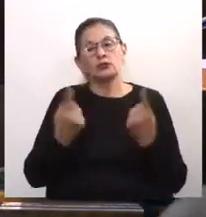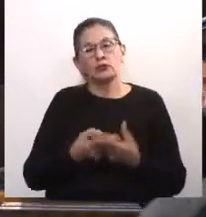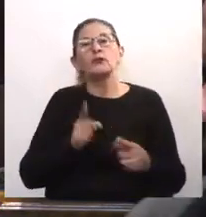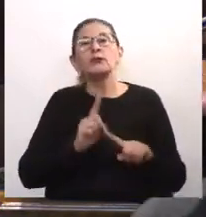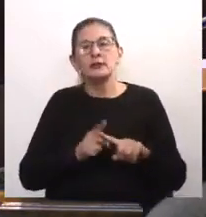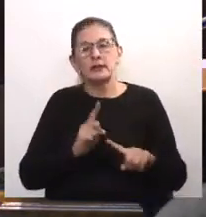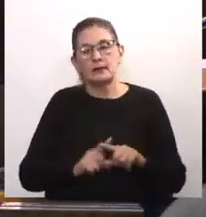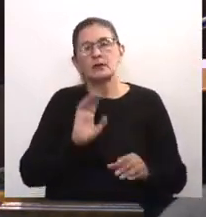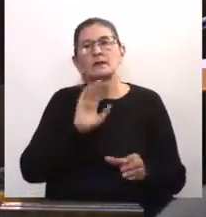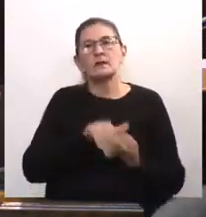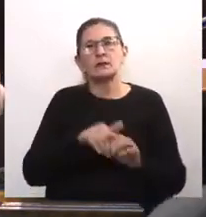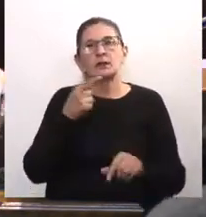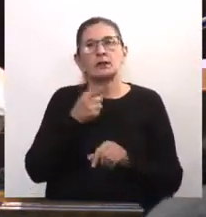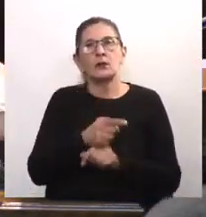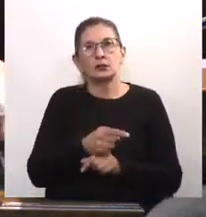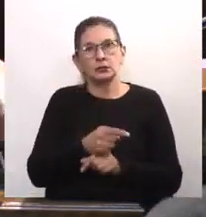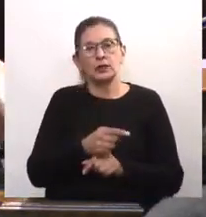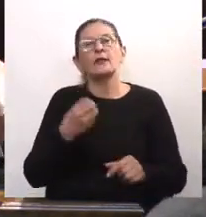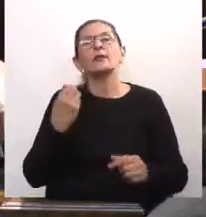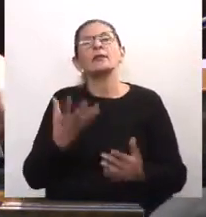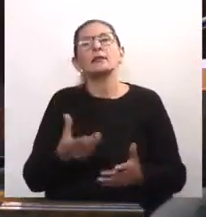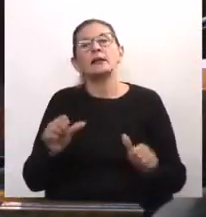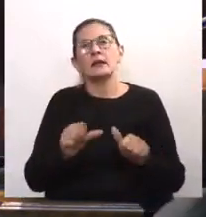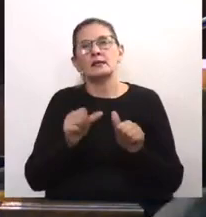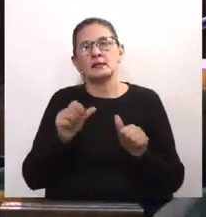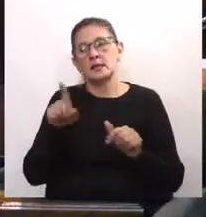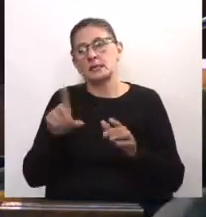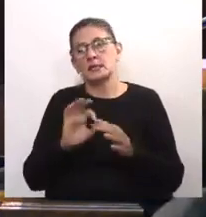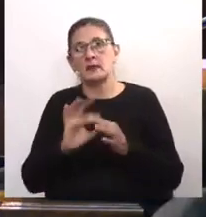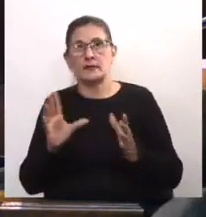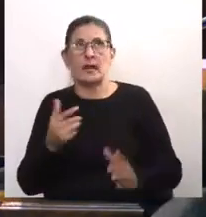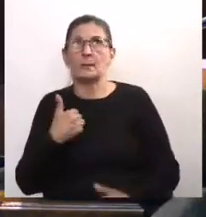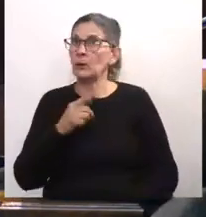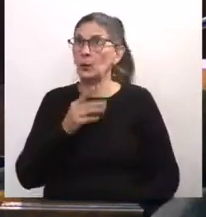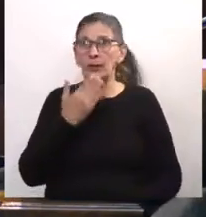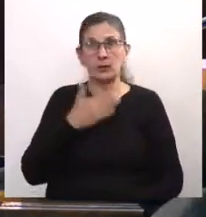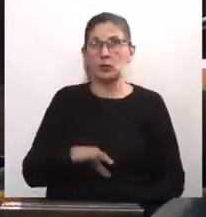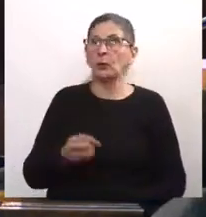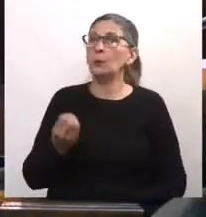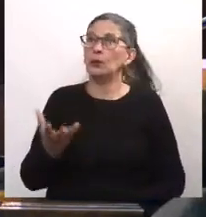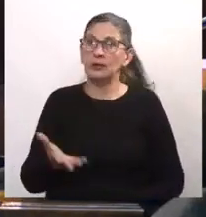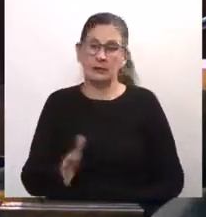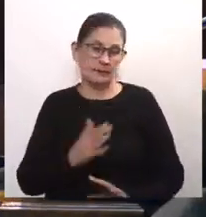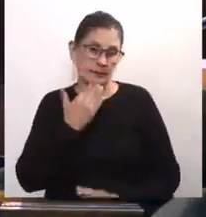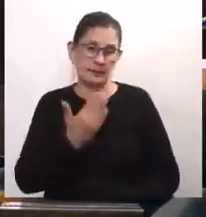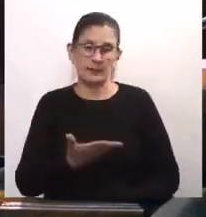festejamos que se vote en contra en el sentido de ejercer esa libertad, aunque en realidad no lo entendemos. Gracias, presidente.